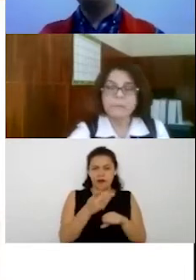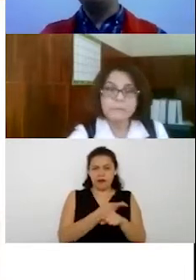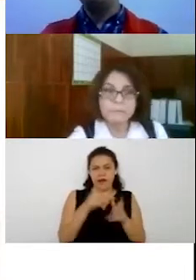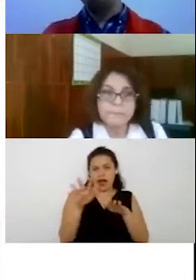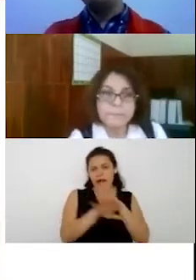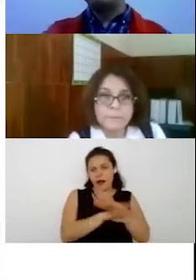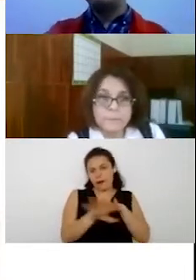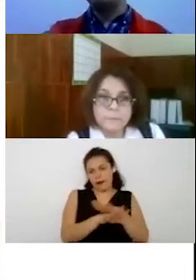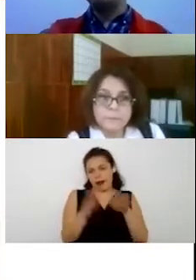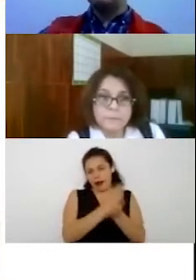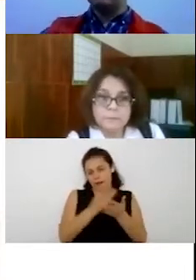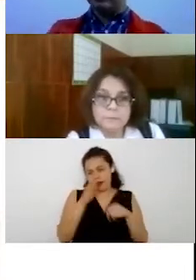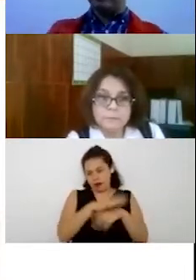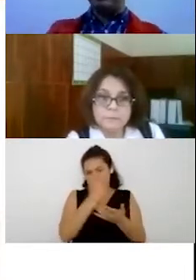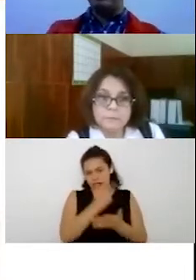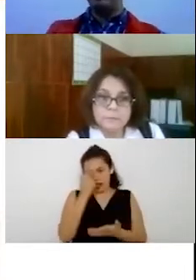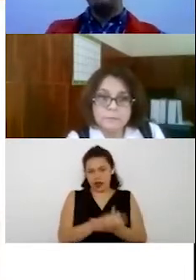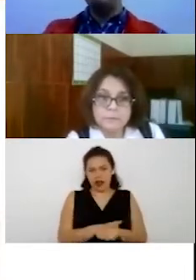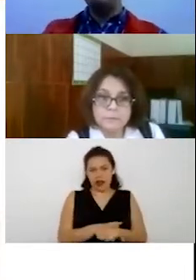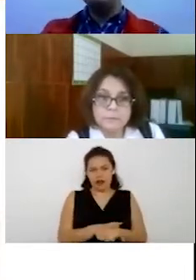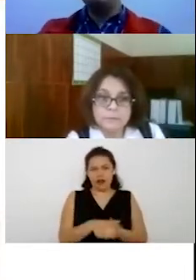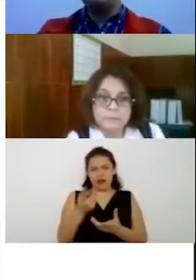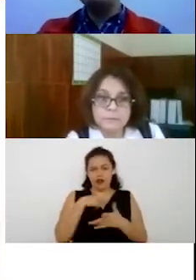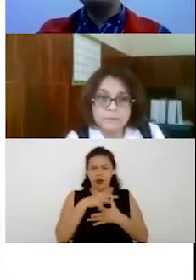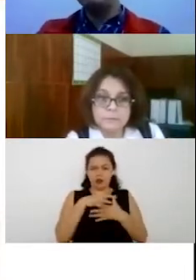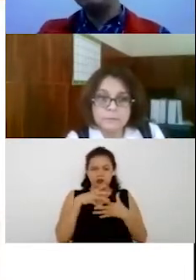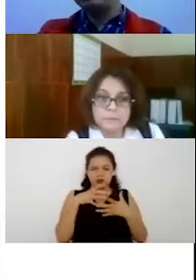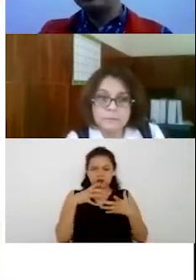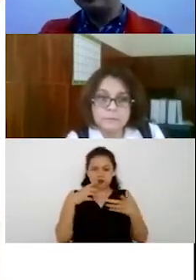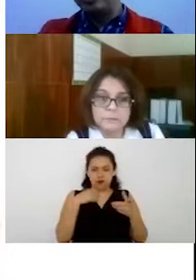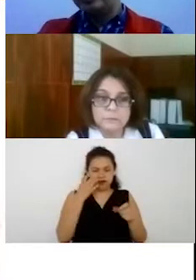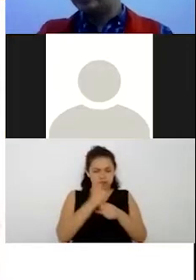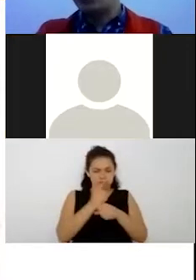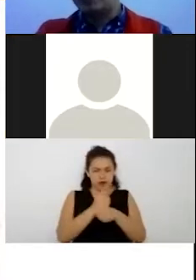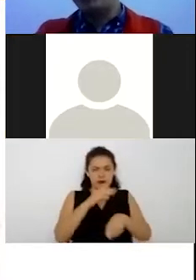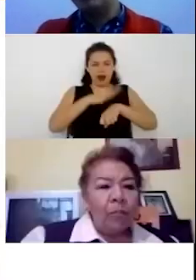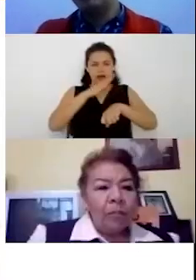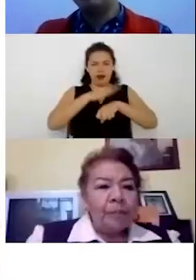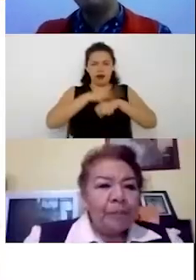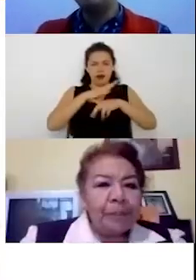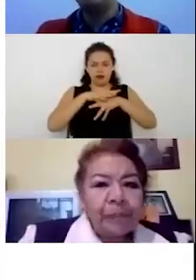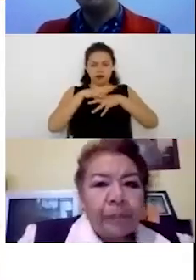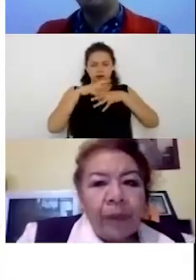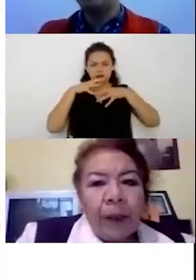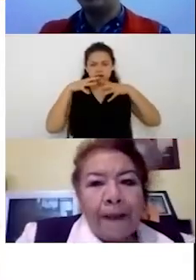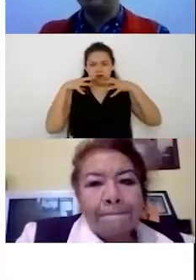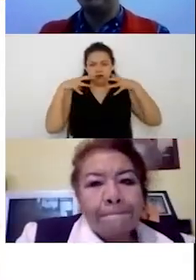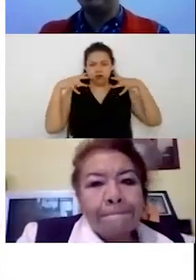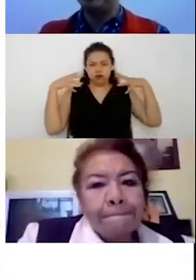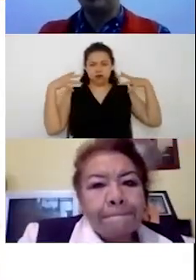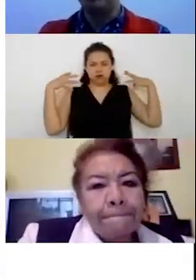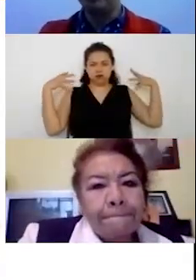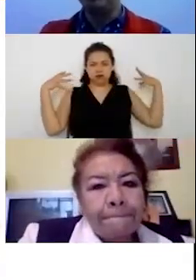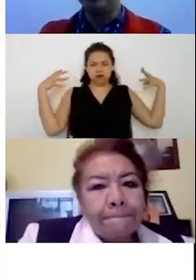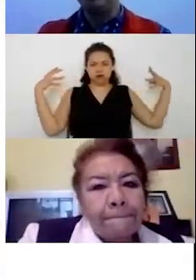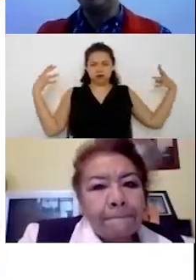situación, esa inflamación que yo noté en un principio va a comenzar a crecer, tal cual como si yo estuviese inflando un globo con agua.